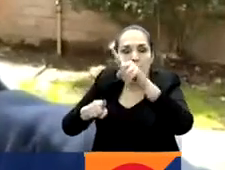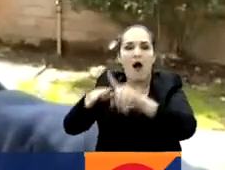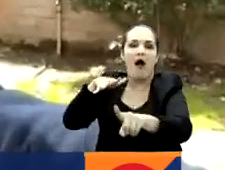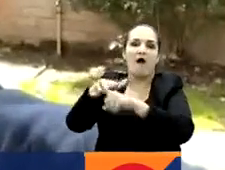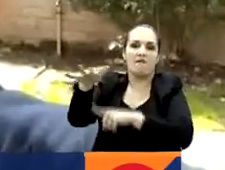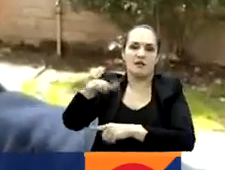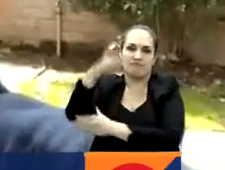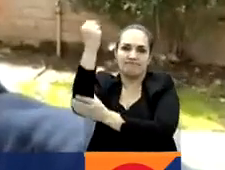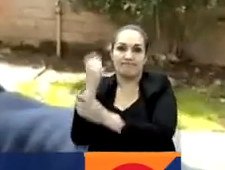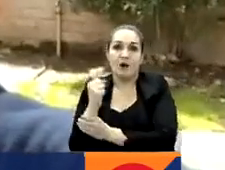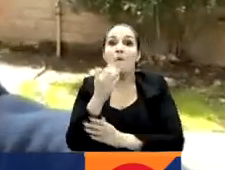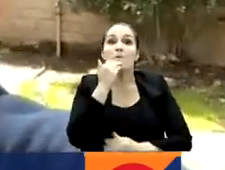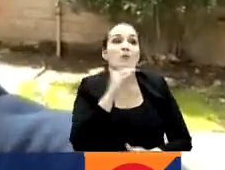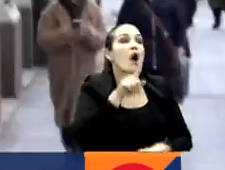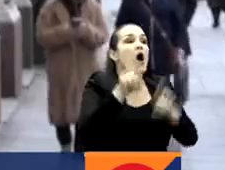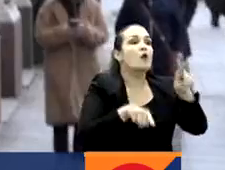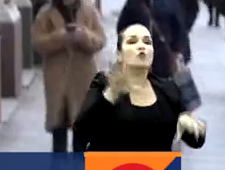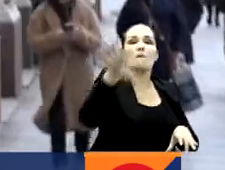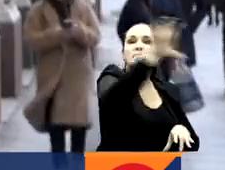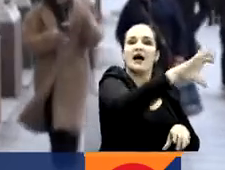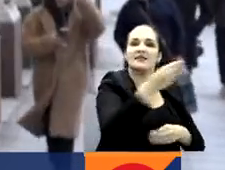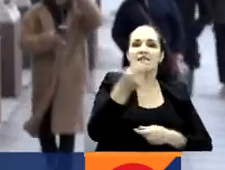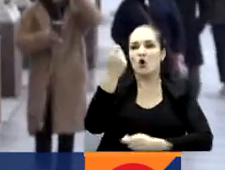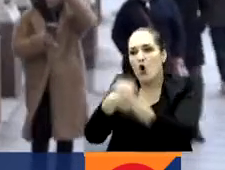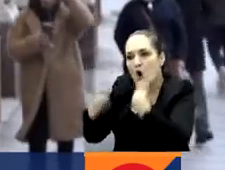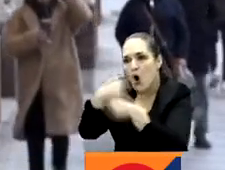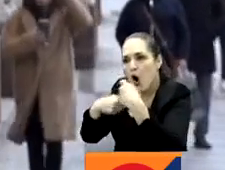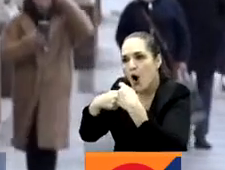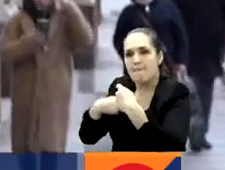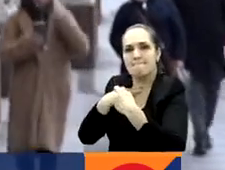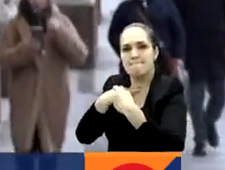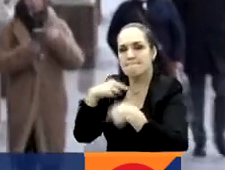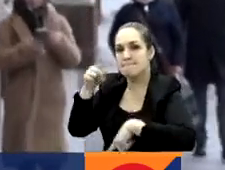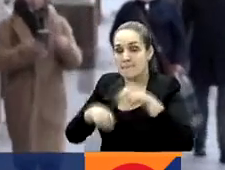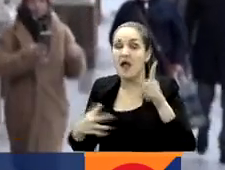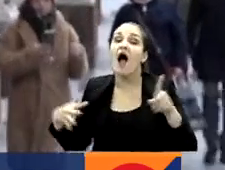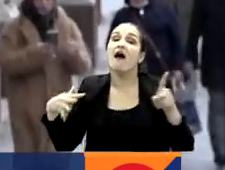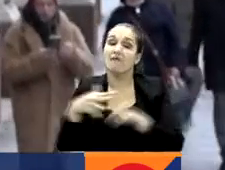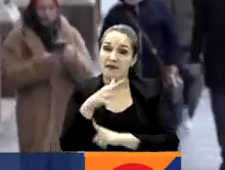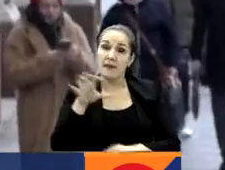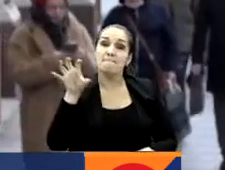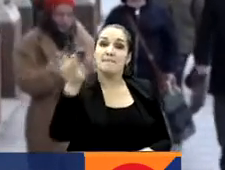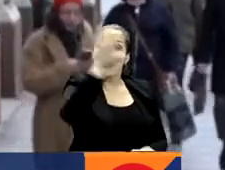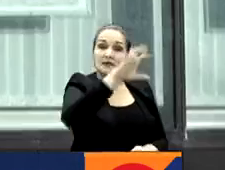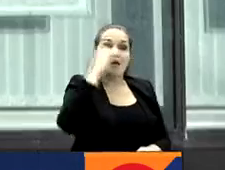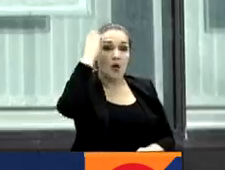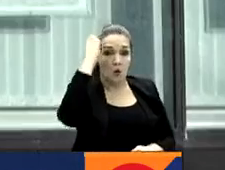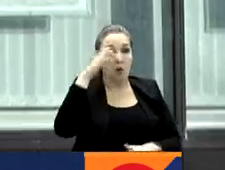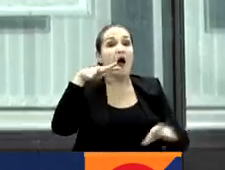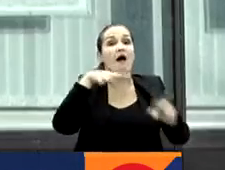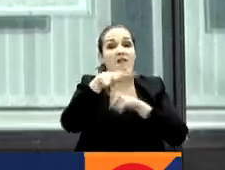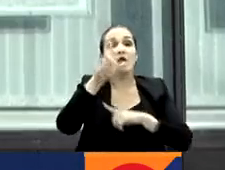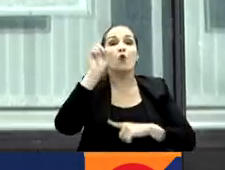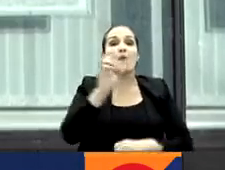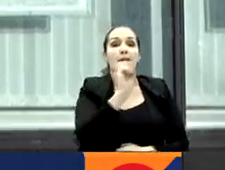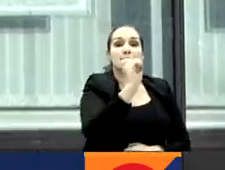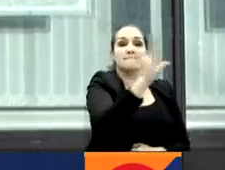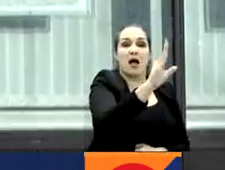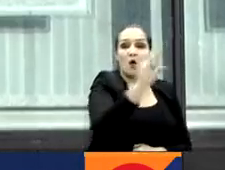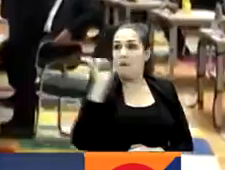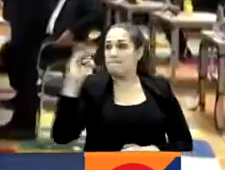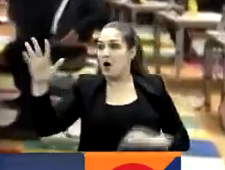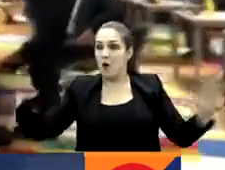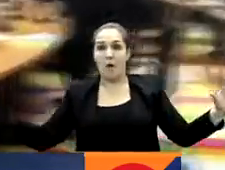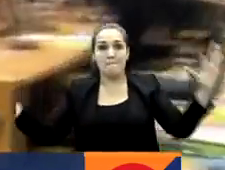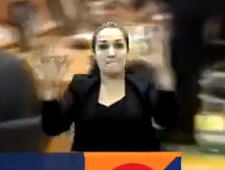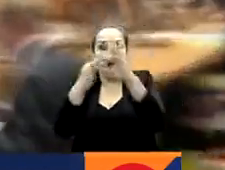complicar a los países que tienen relaciones comerciales con Rusia. La medida afectaría también a los países europeos, cuyos bancos están conectados con la economía